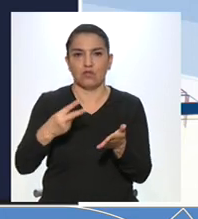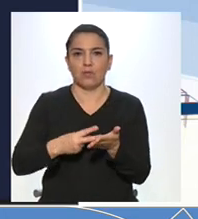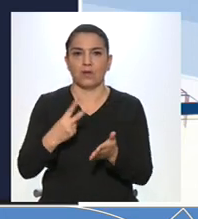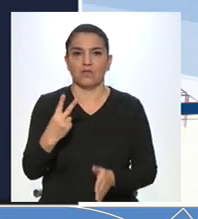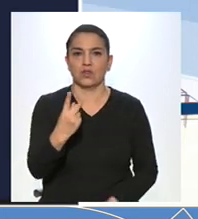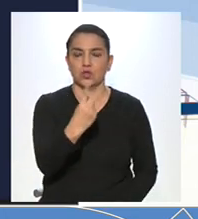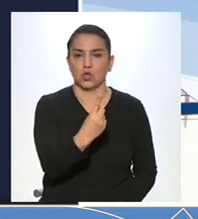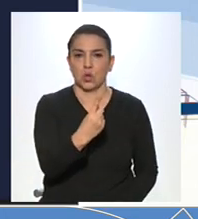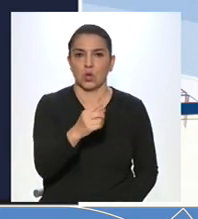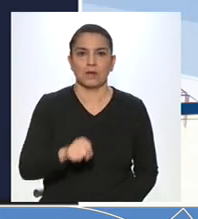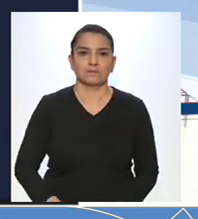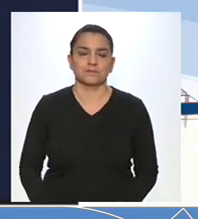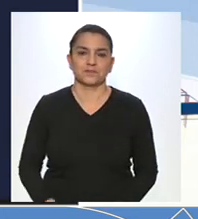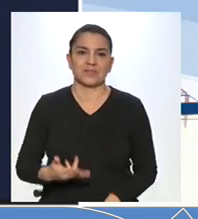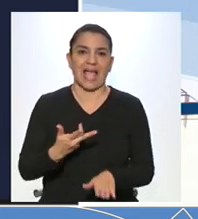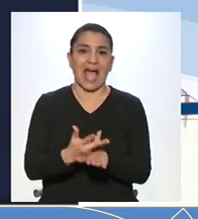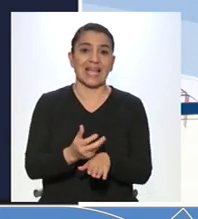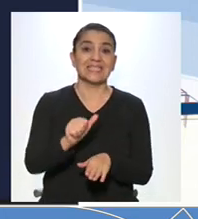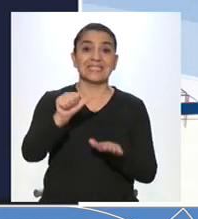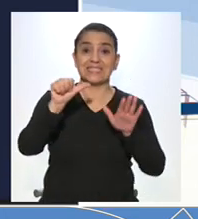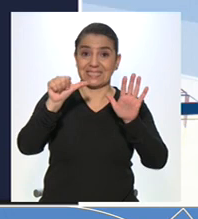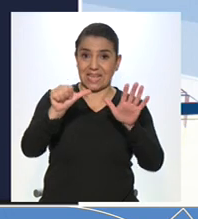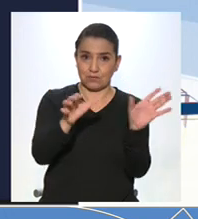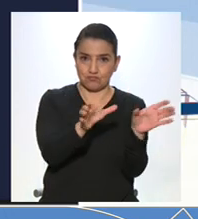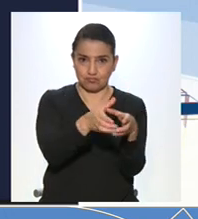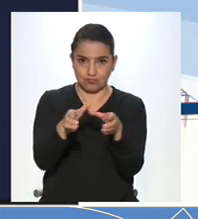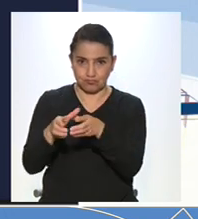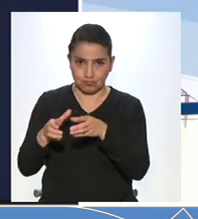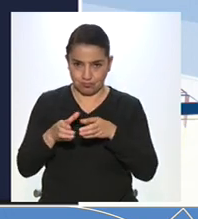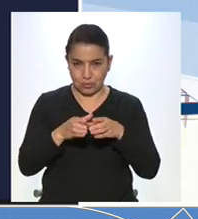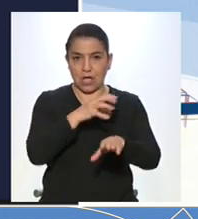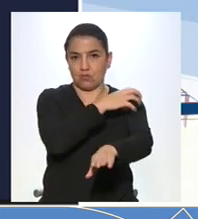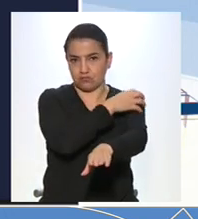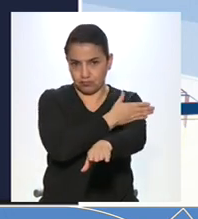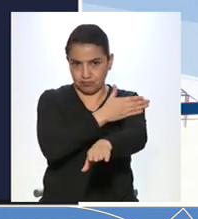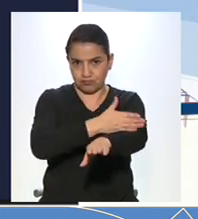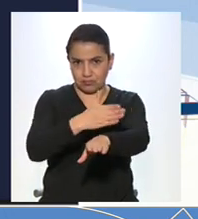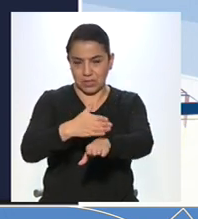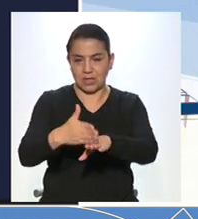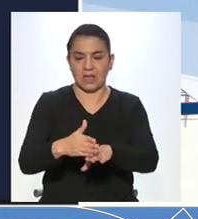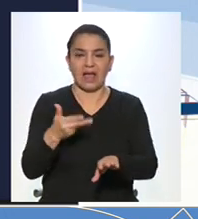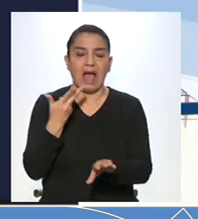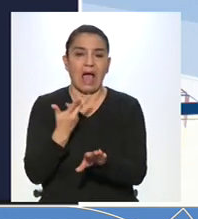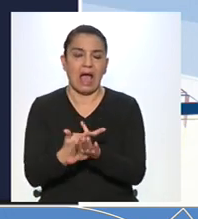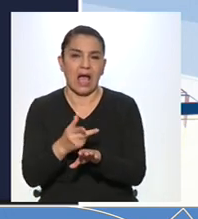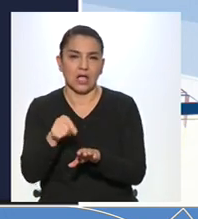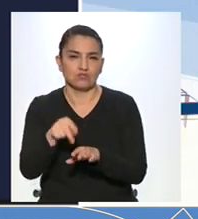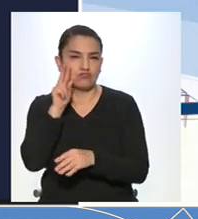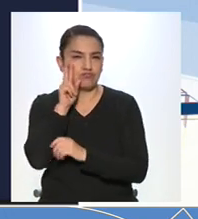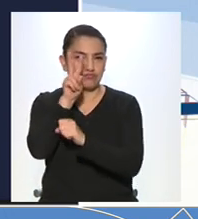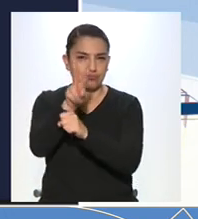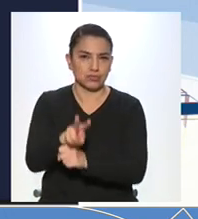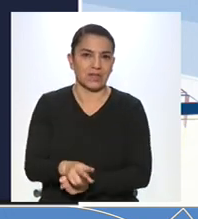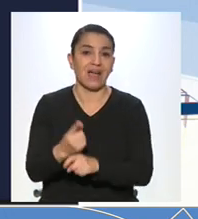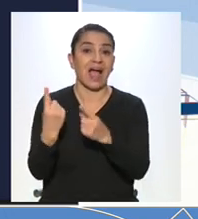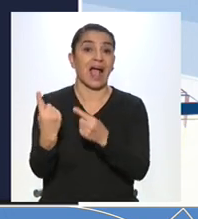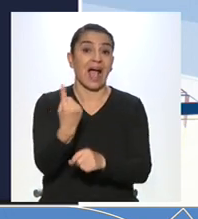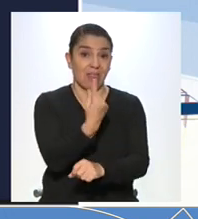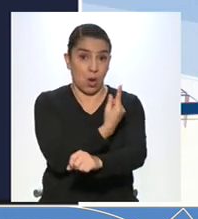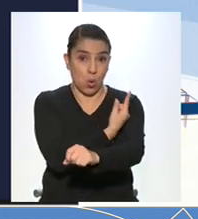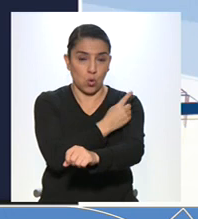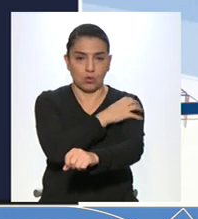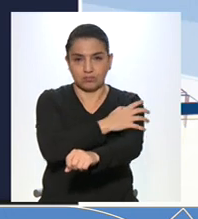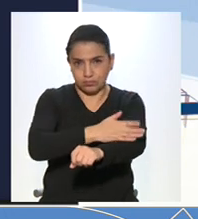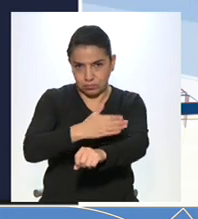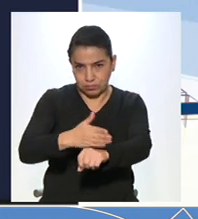que agrupamos en 6 macrozonas. Estas series permiten así observar el comportamiento de cada uno de los territorios, especialmente en el periodo